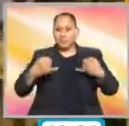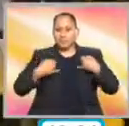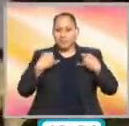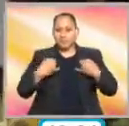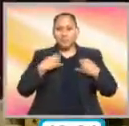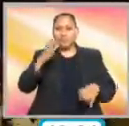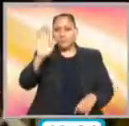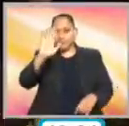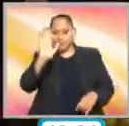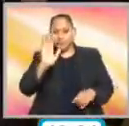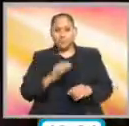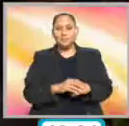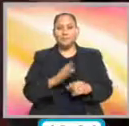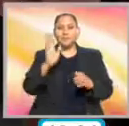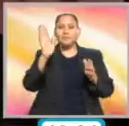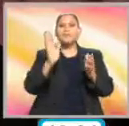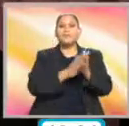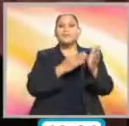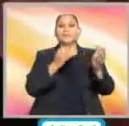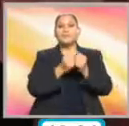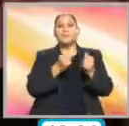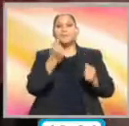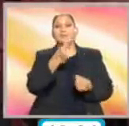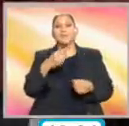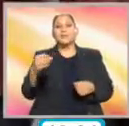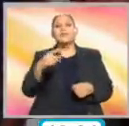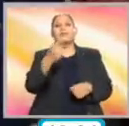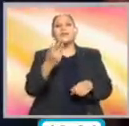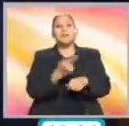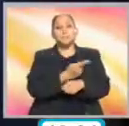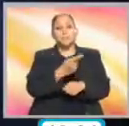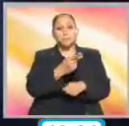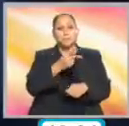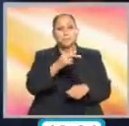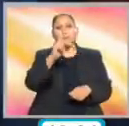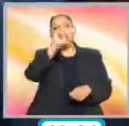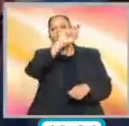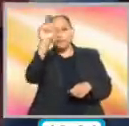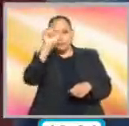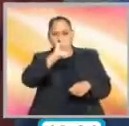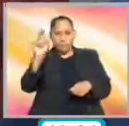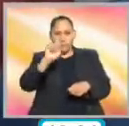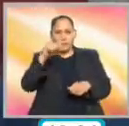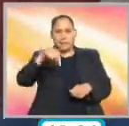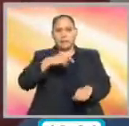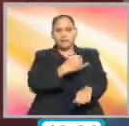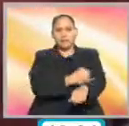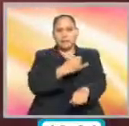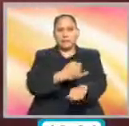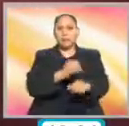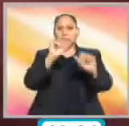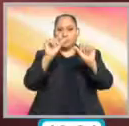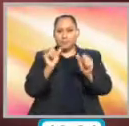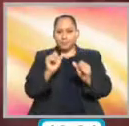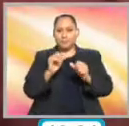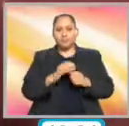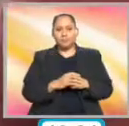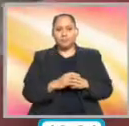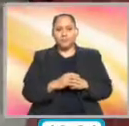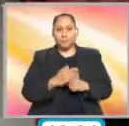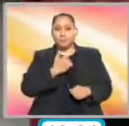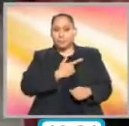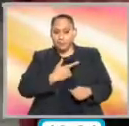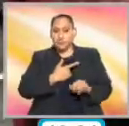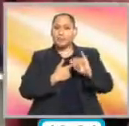¡Jóvenes! ¿Qué onda? Oiga, ¿qué opina de que están pintando aquí en Iztapalarte? ¿Le